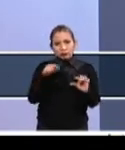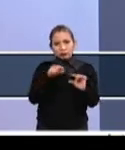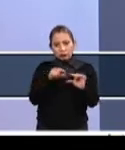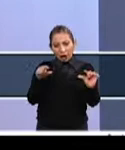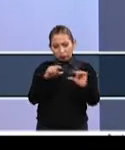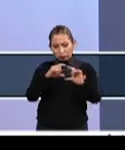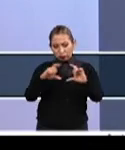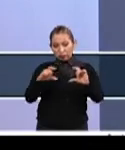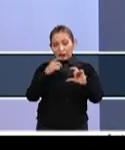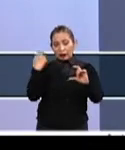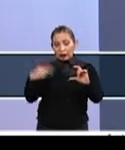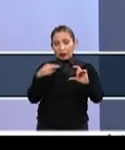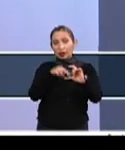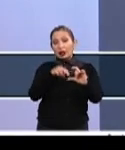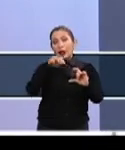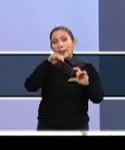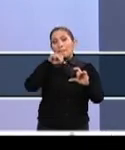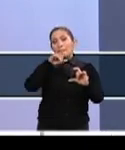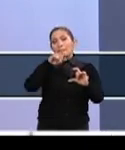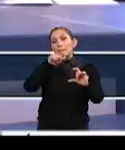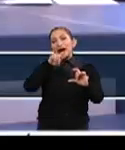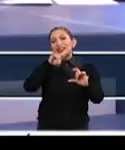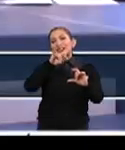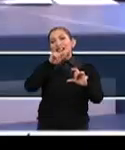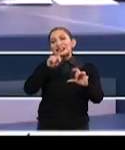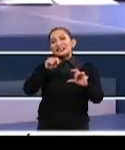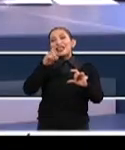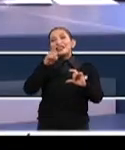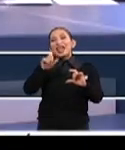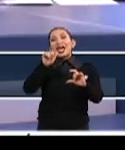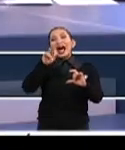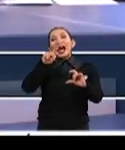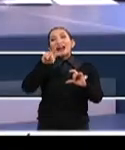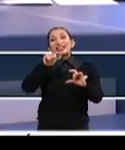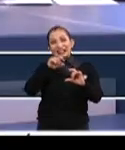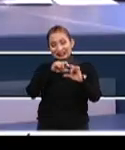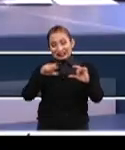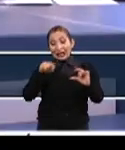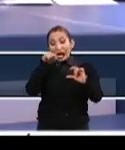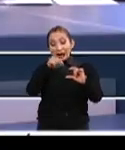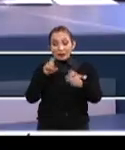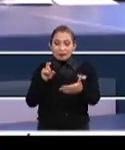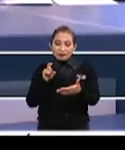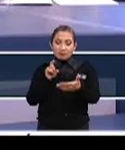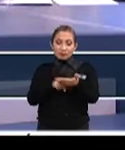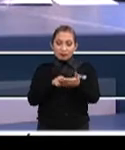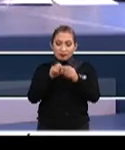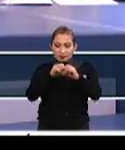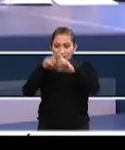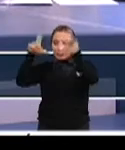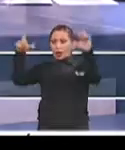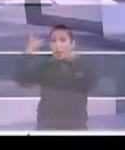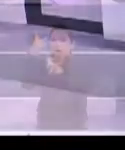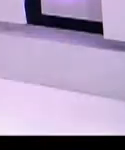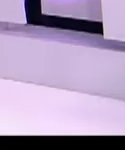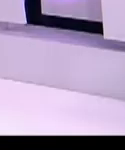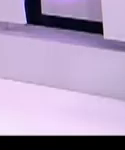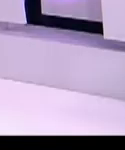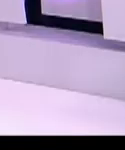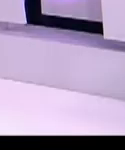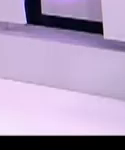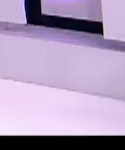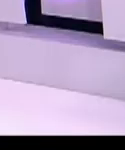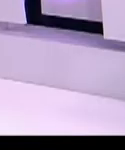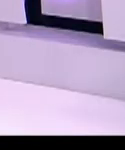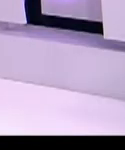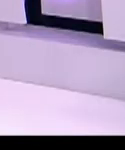una ventana que se llama matriz de artes. Y ahí en la matriz de artes pueden entrar a las 4 artes. Este